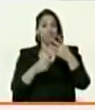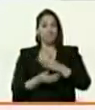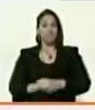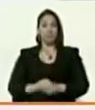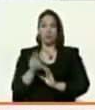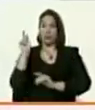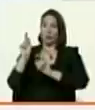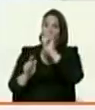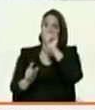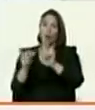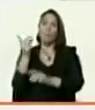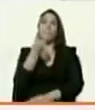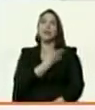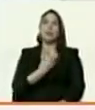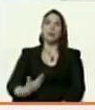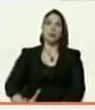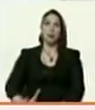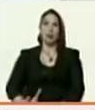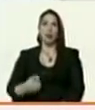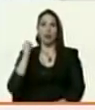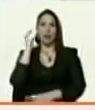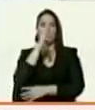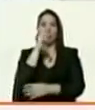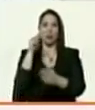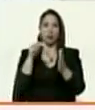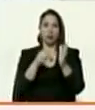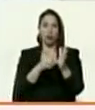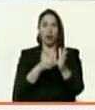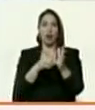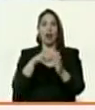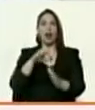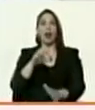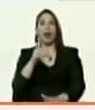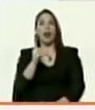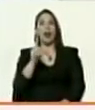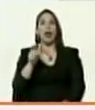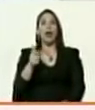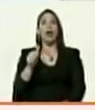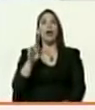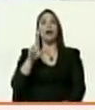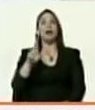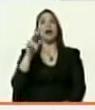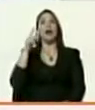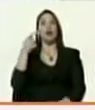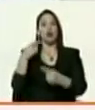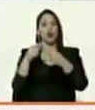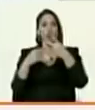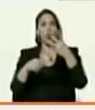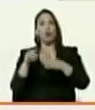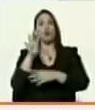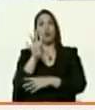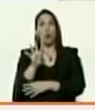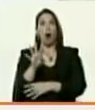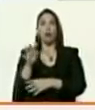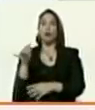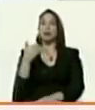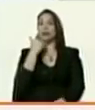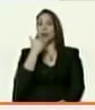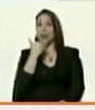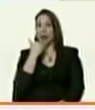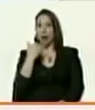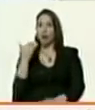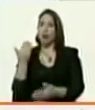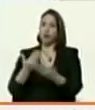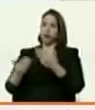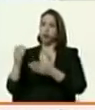ciudadano vicepresidente de la Asamblea Nacional, diputado Edgar Zambrano, y 4 de sus cercanos colaboradores. Por